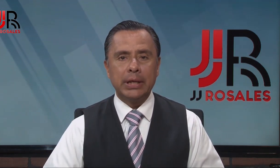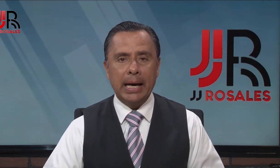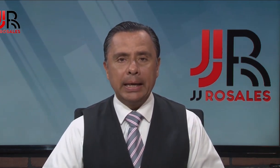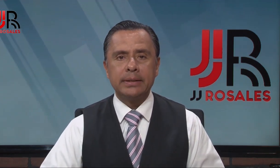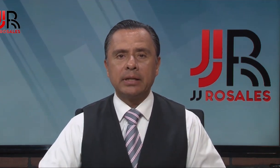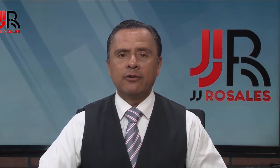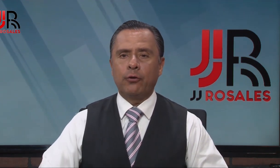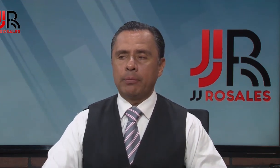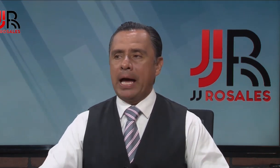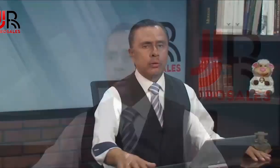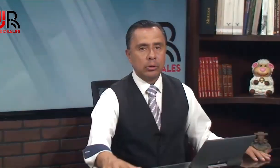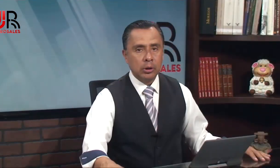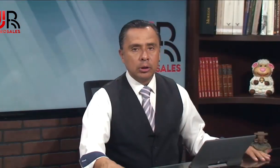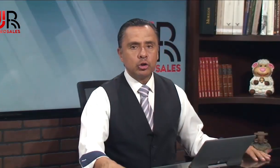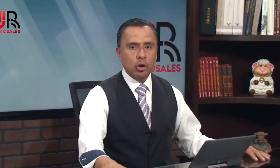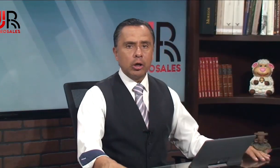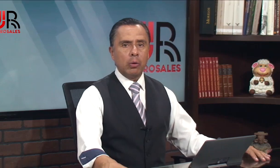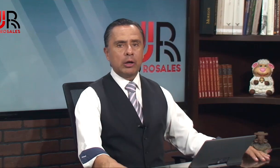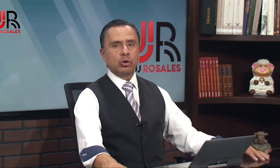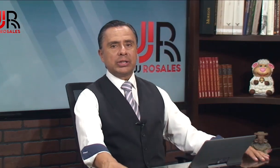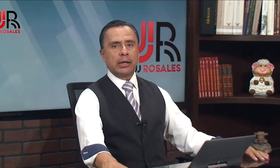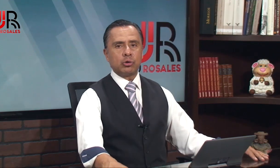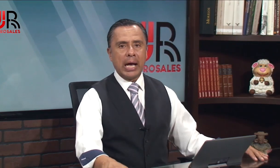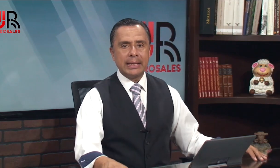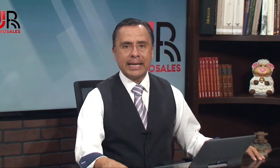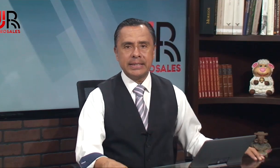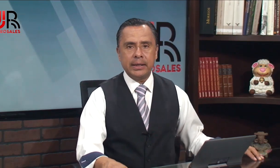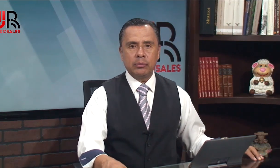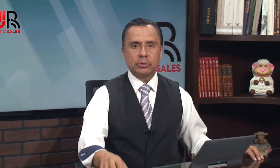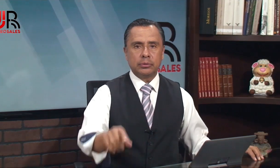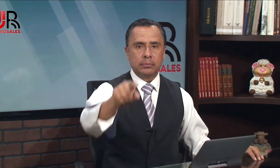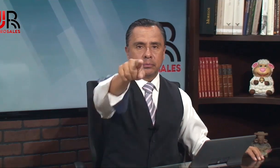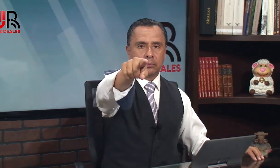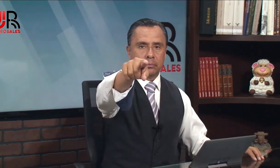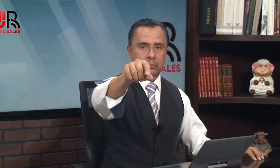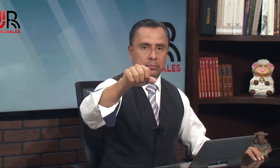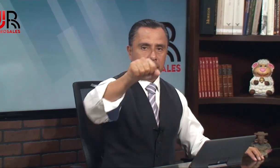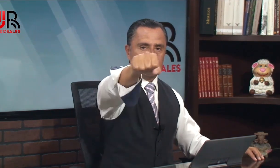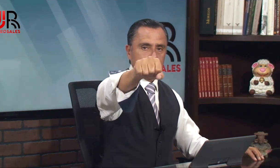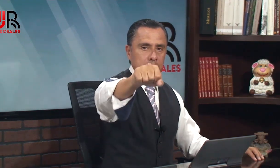Coma tranquilo, ya está informado. Soy Juan José Rosales Gallegos.